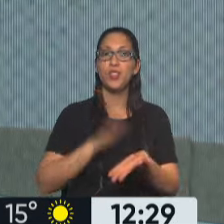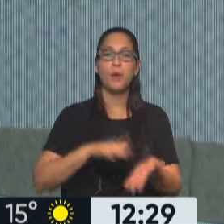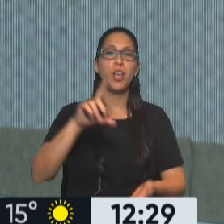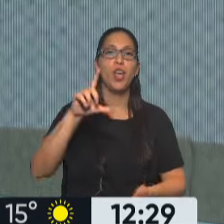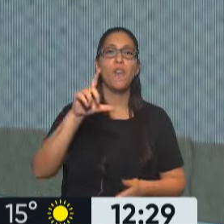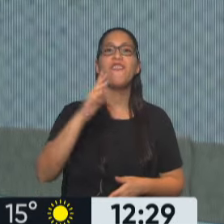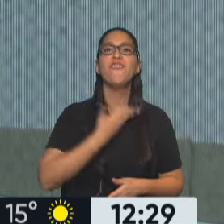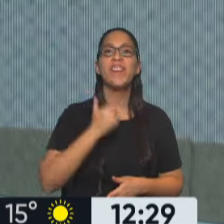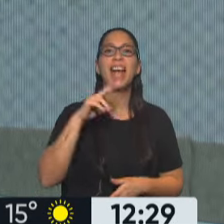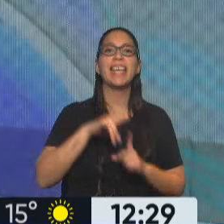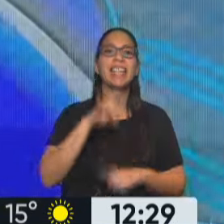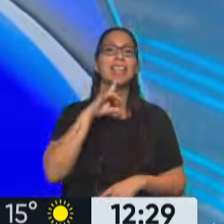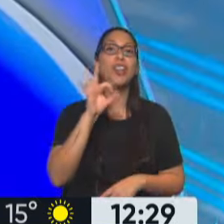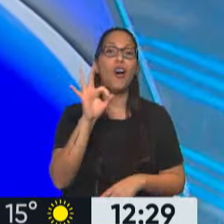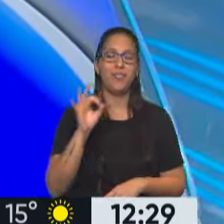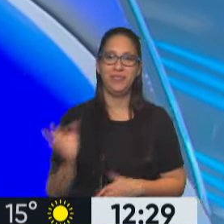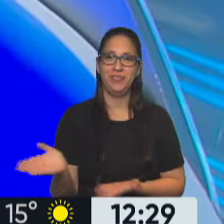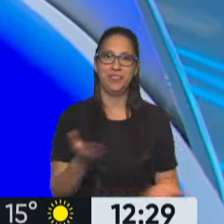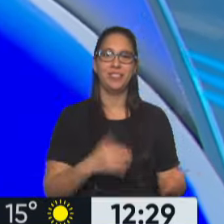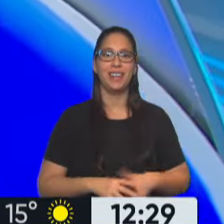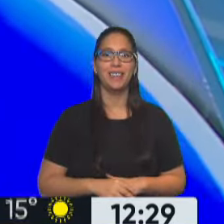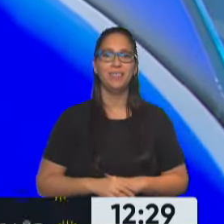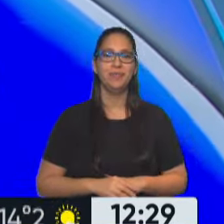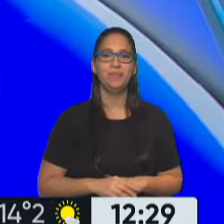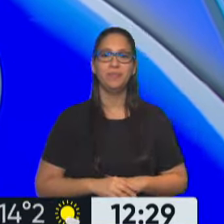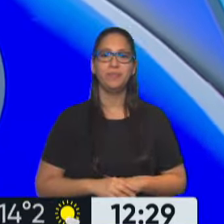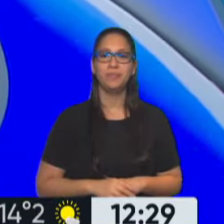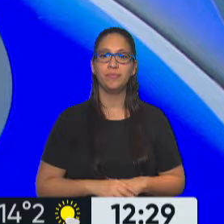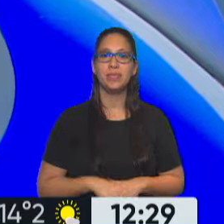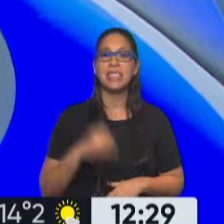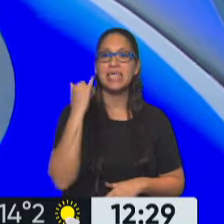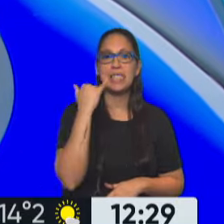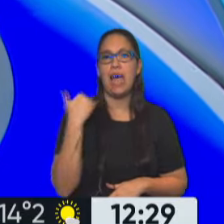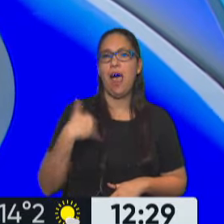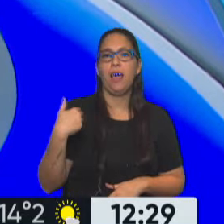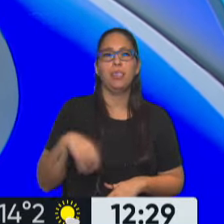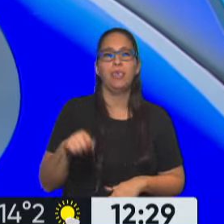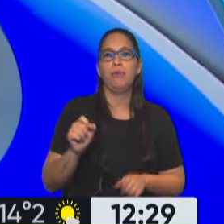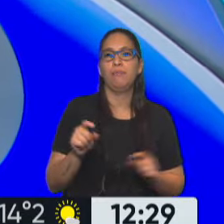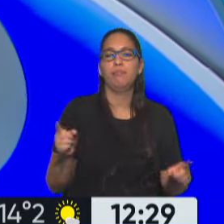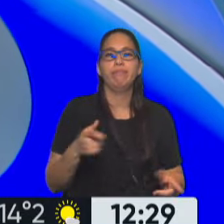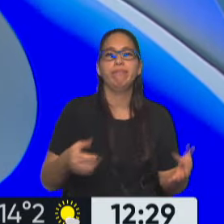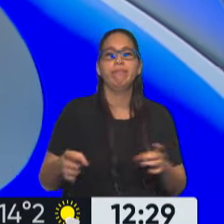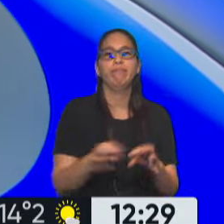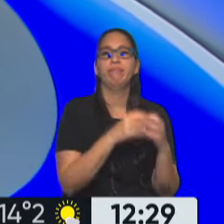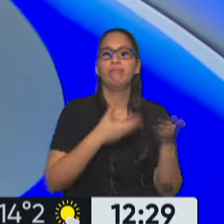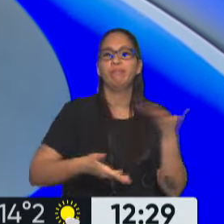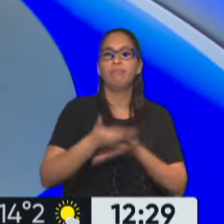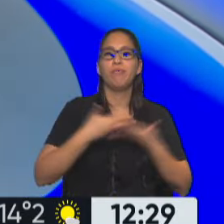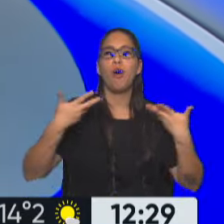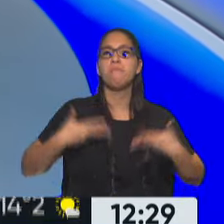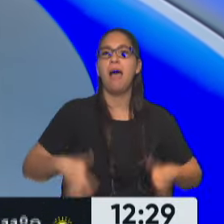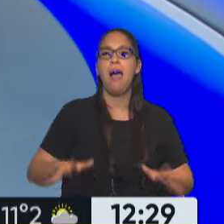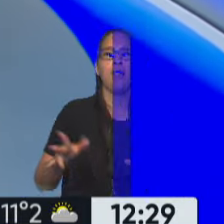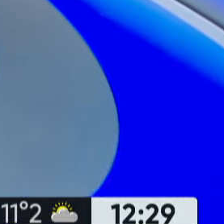Sí ya es franquito para todos Maxi Eh ya ya están en la mesa de los argentinos en en la charla de todos los